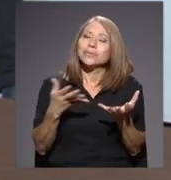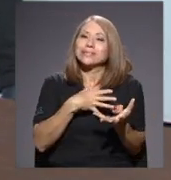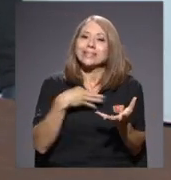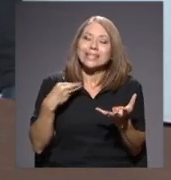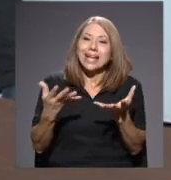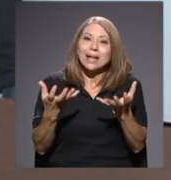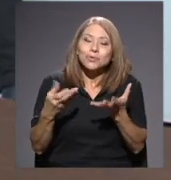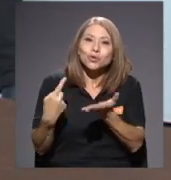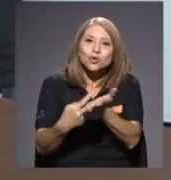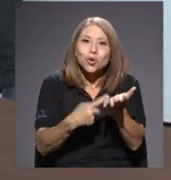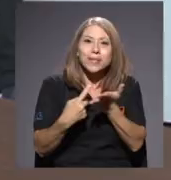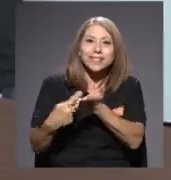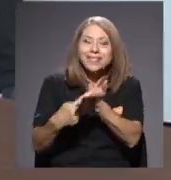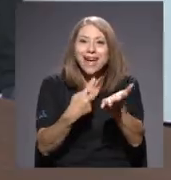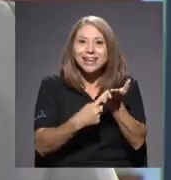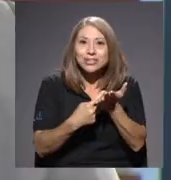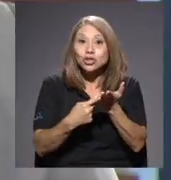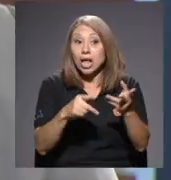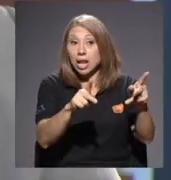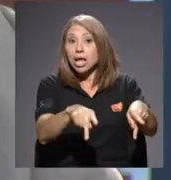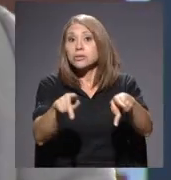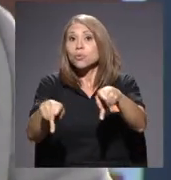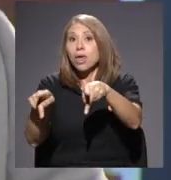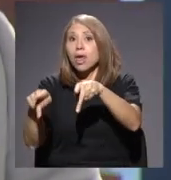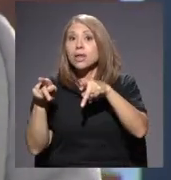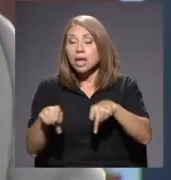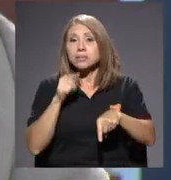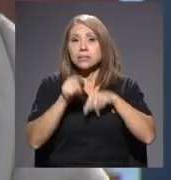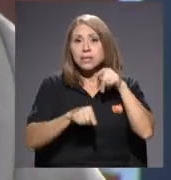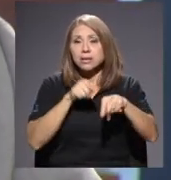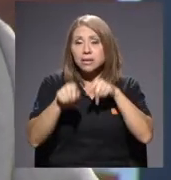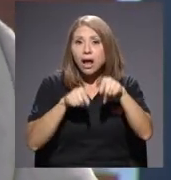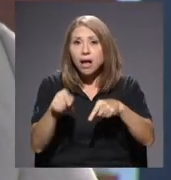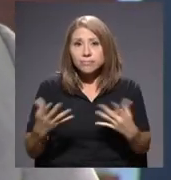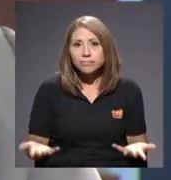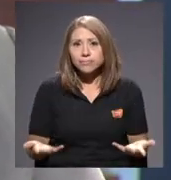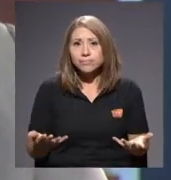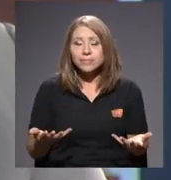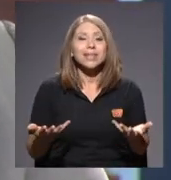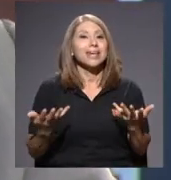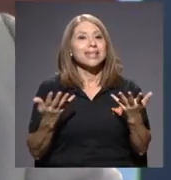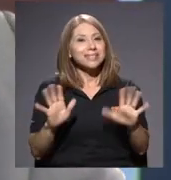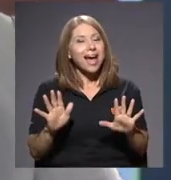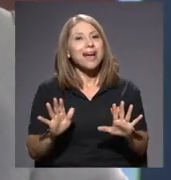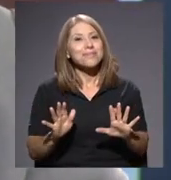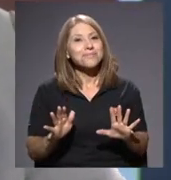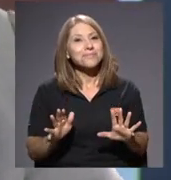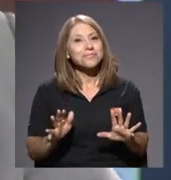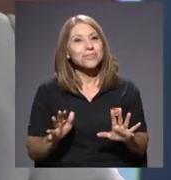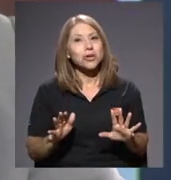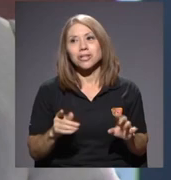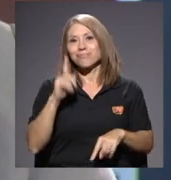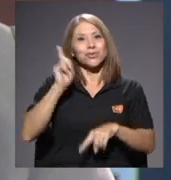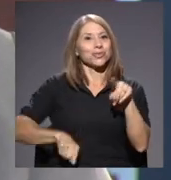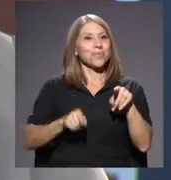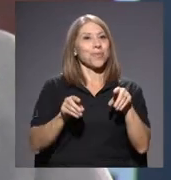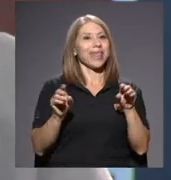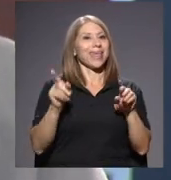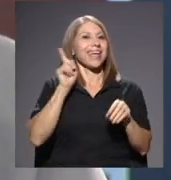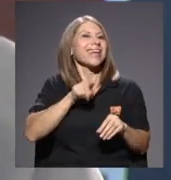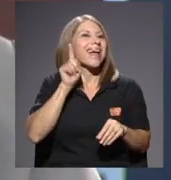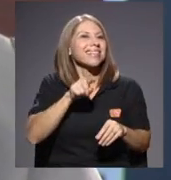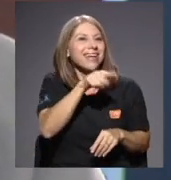de comunicación, y la ciudadanía es crítica en ese sentido, ¿verdad? Y ya, a ver, nadie engaña a nadie, eso es muy